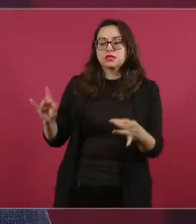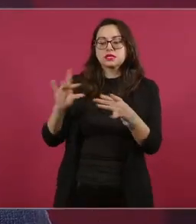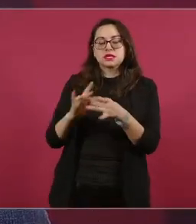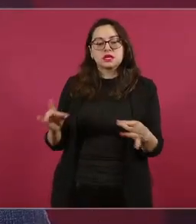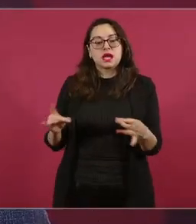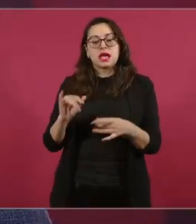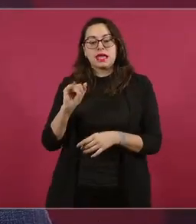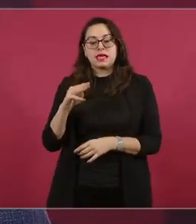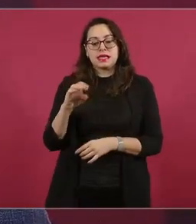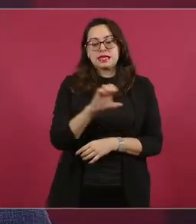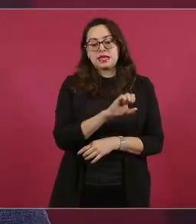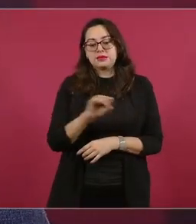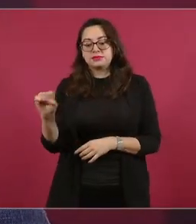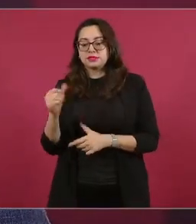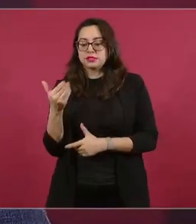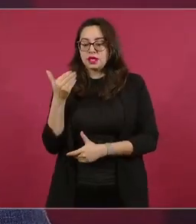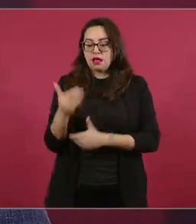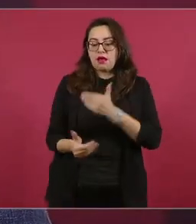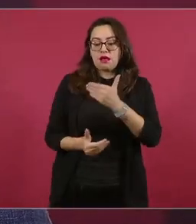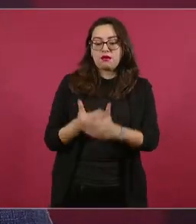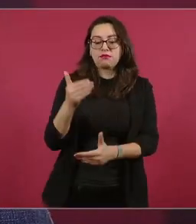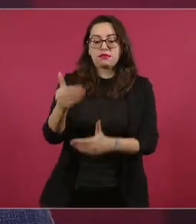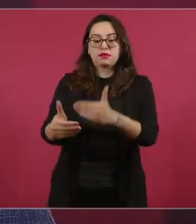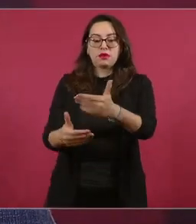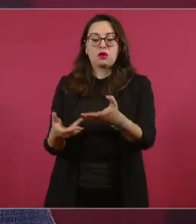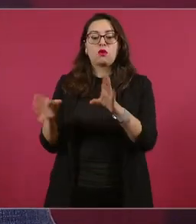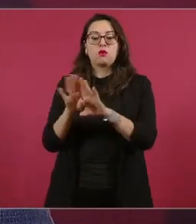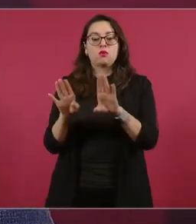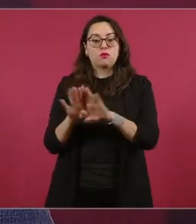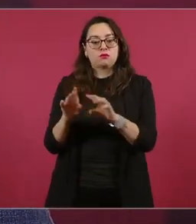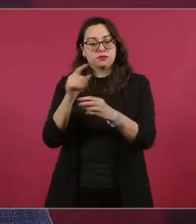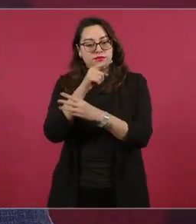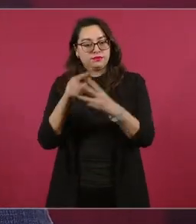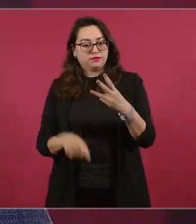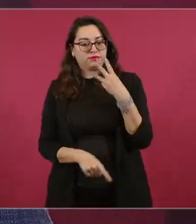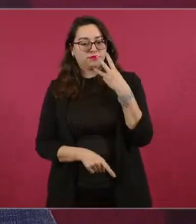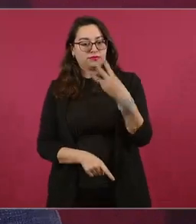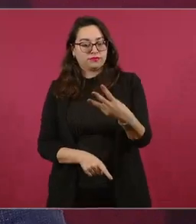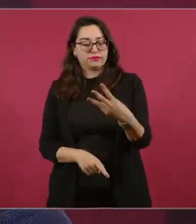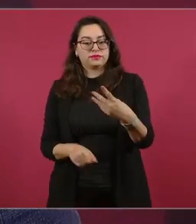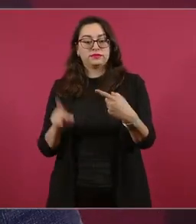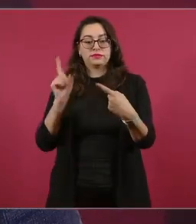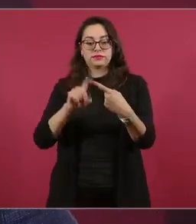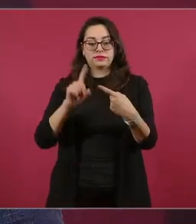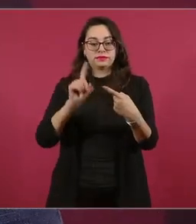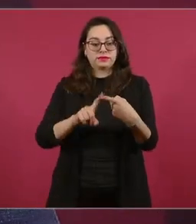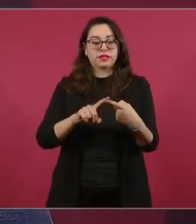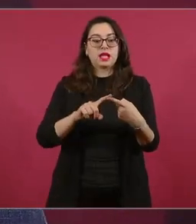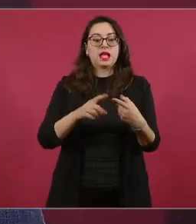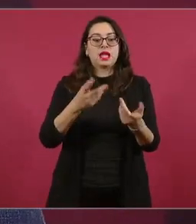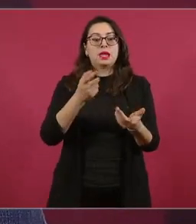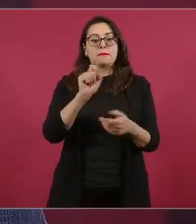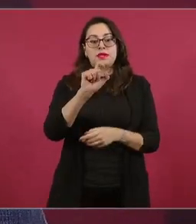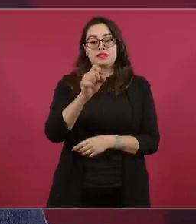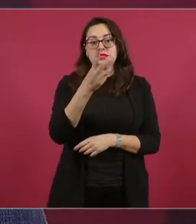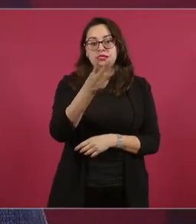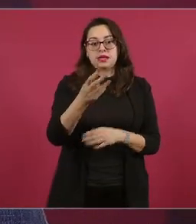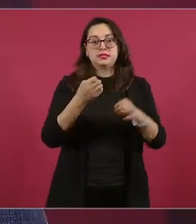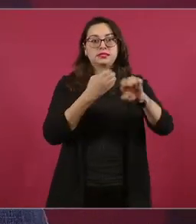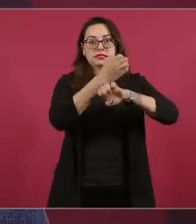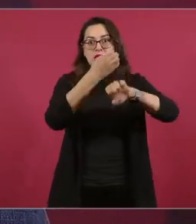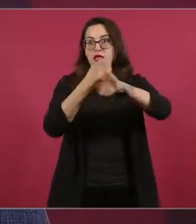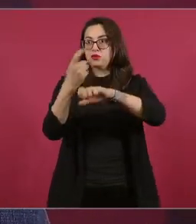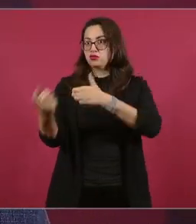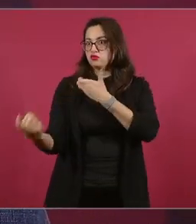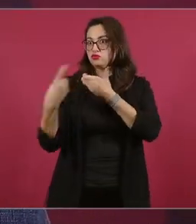ocasión con 3 temas que muestran su progreso: el registro al IMSS Bienestar en los 23 estados, un reporte